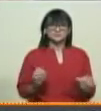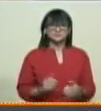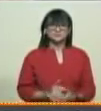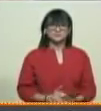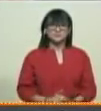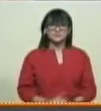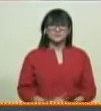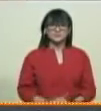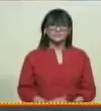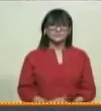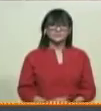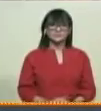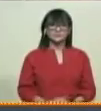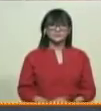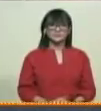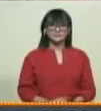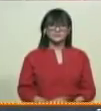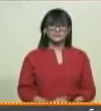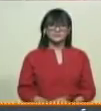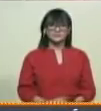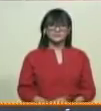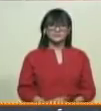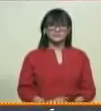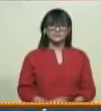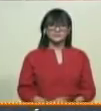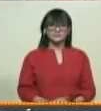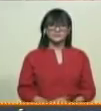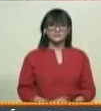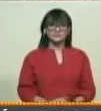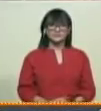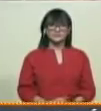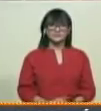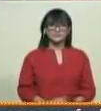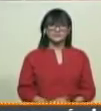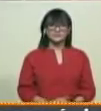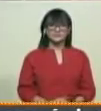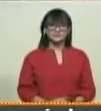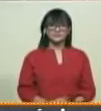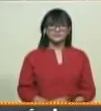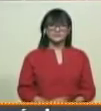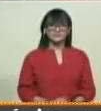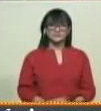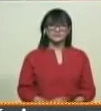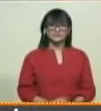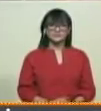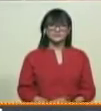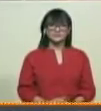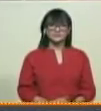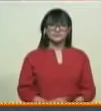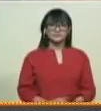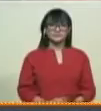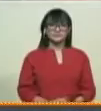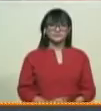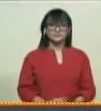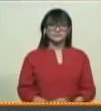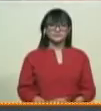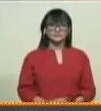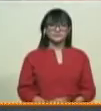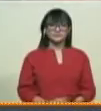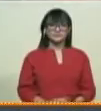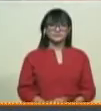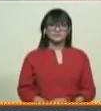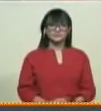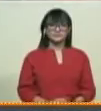yılında 83 milyon dolar seviyesinde gerçekleşen ticaret hacmimizin